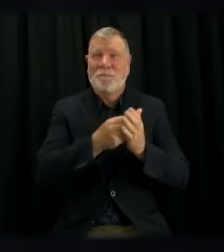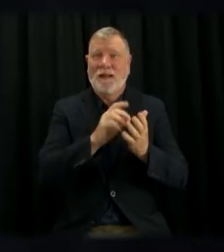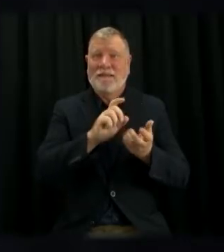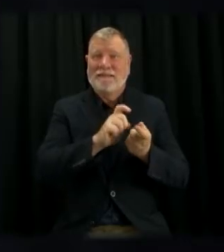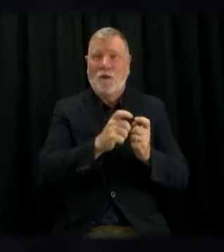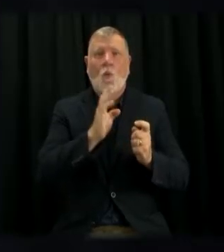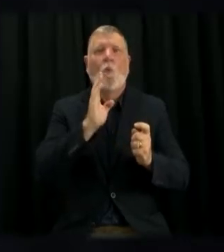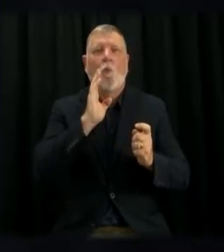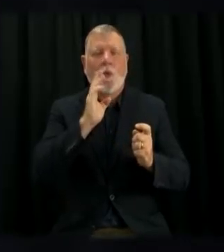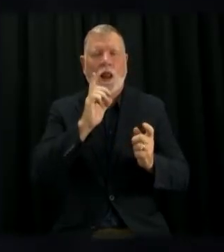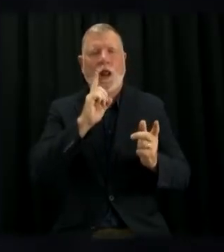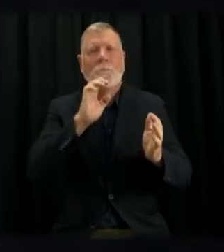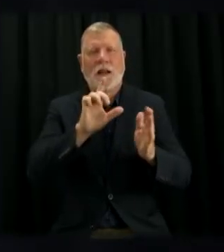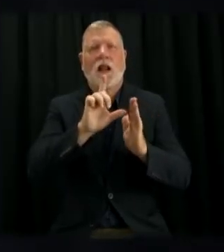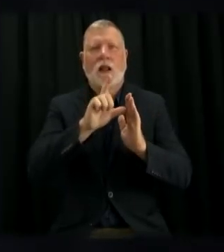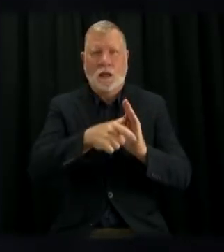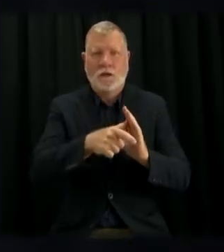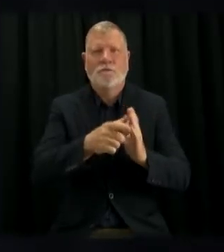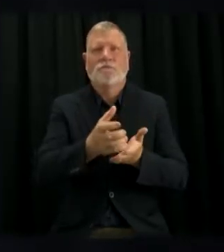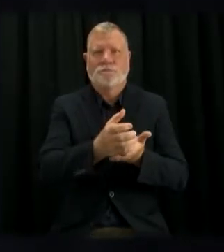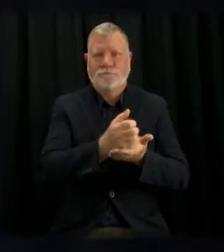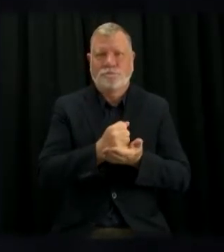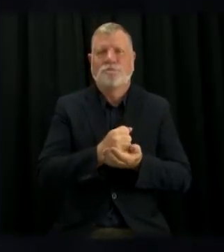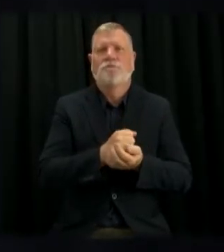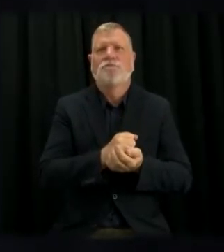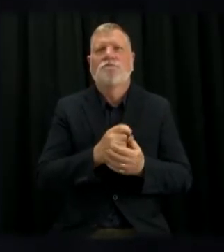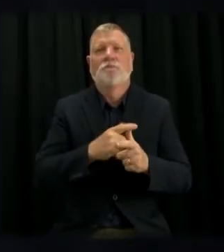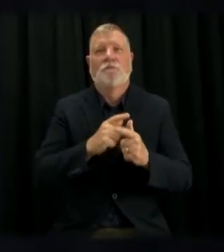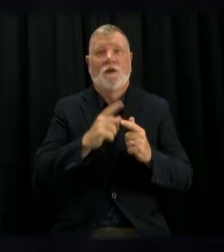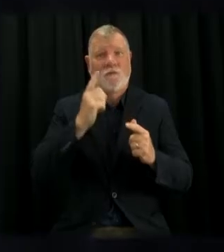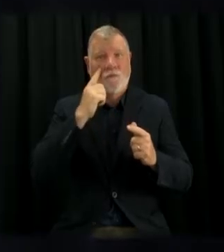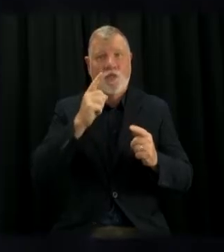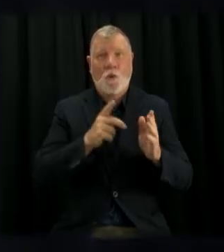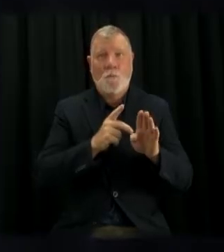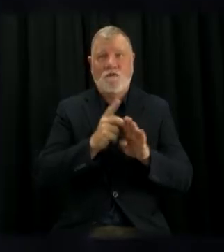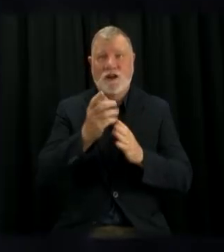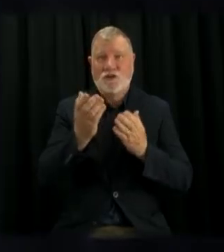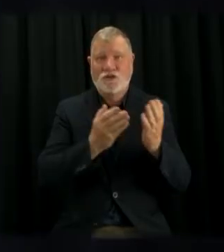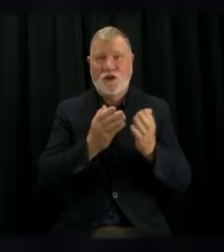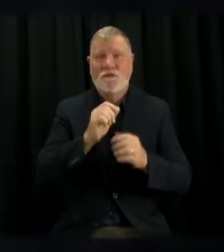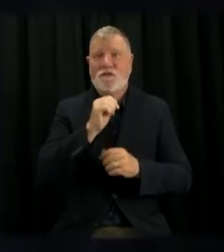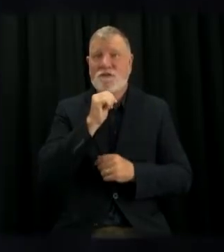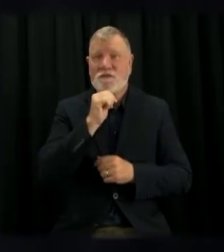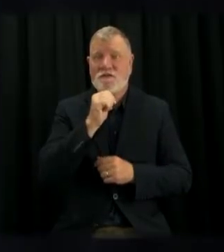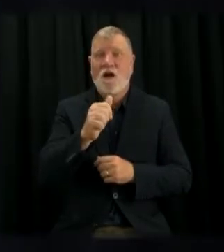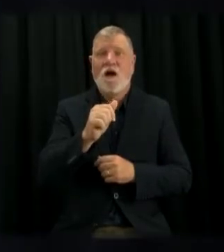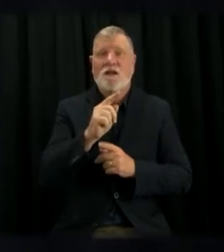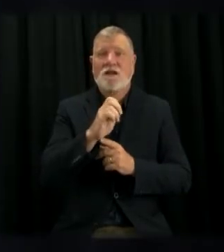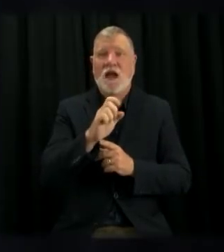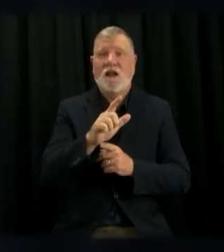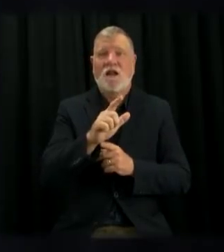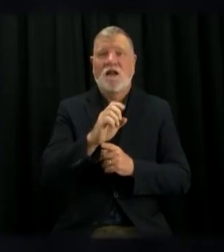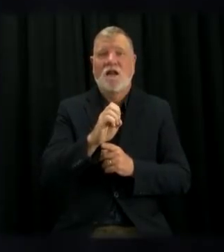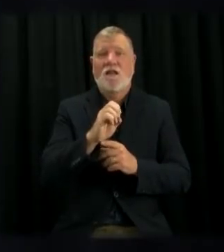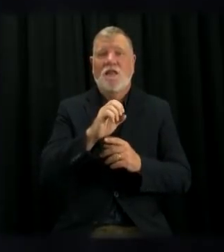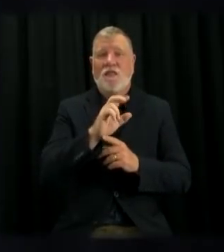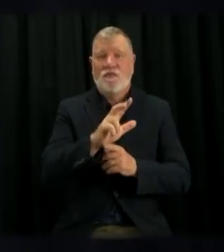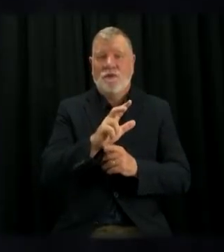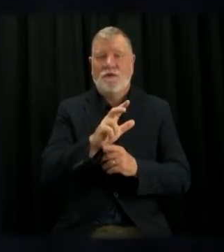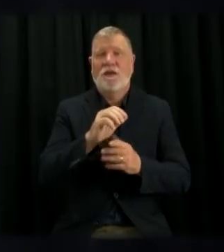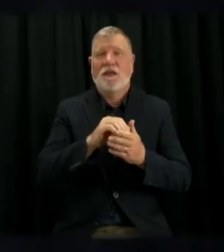ahorros no han sido incorporados, aunque son esperados. Los consejeros que se esperan son servicios profesionales que no son del título